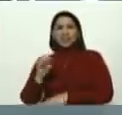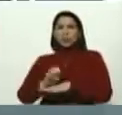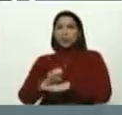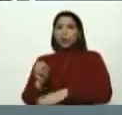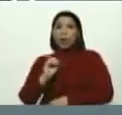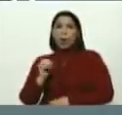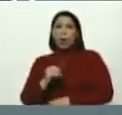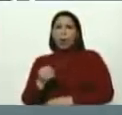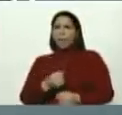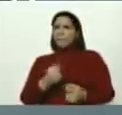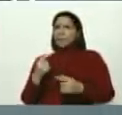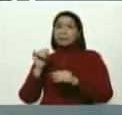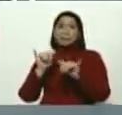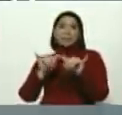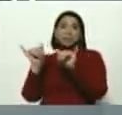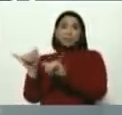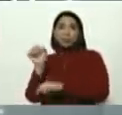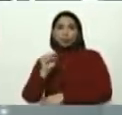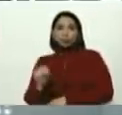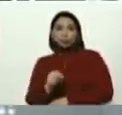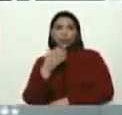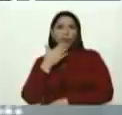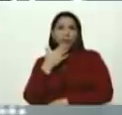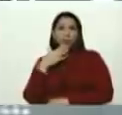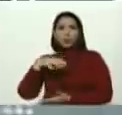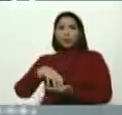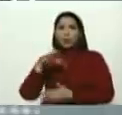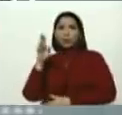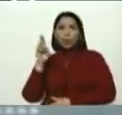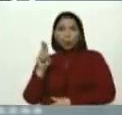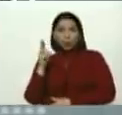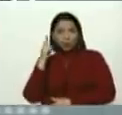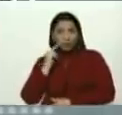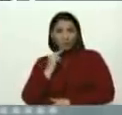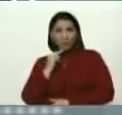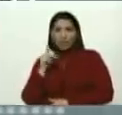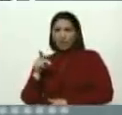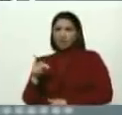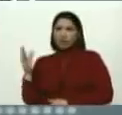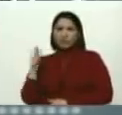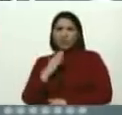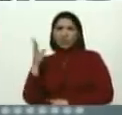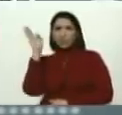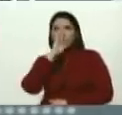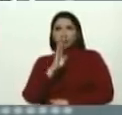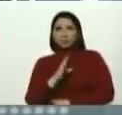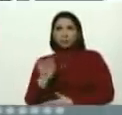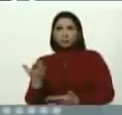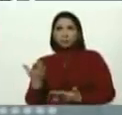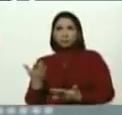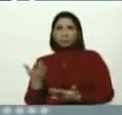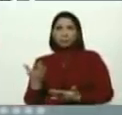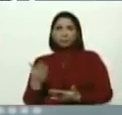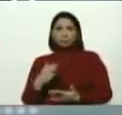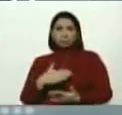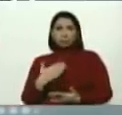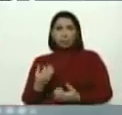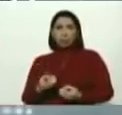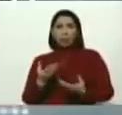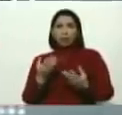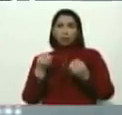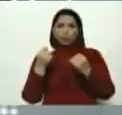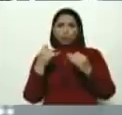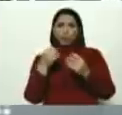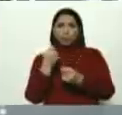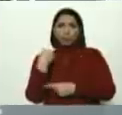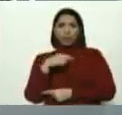pasa lo mismo en el sur, en Santa Elena de Guairén. Ese caso es extranjero, ese caso es brasilero. Yo te puedo dar un número, que tú lo tienes